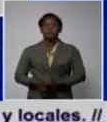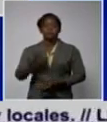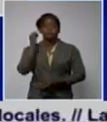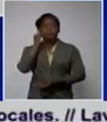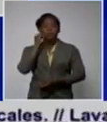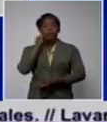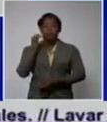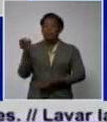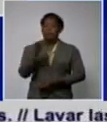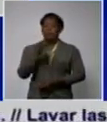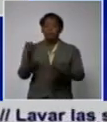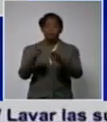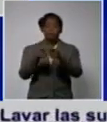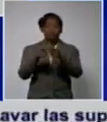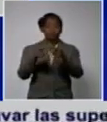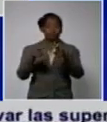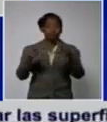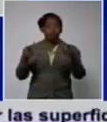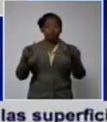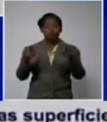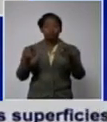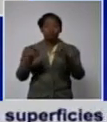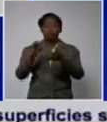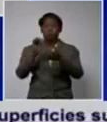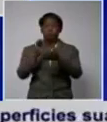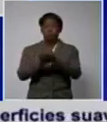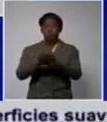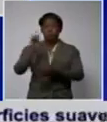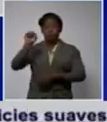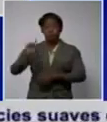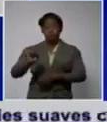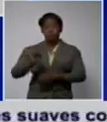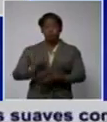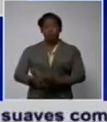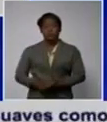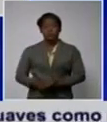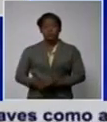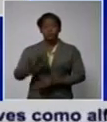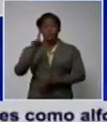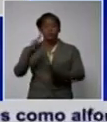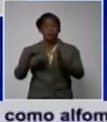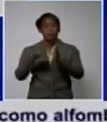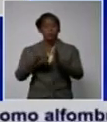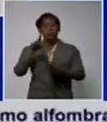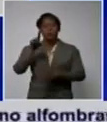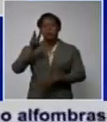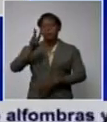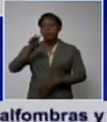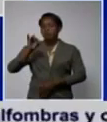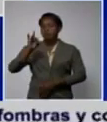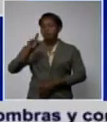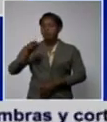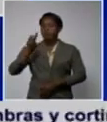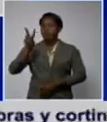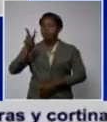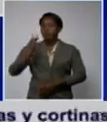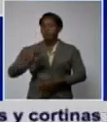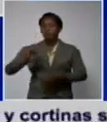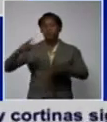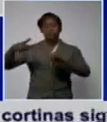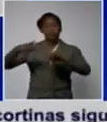tasa de incidencia, Melena del Sur, 1037,2. Le siguen